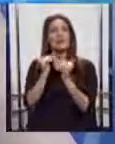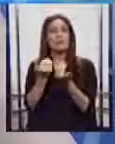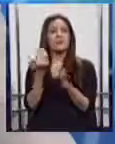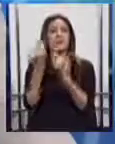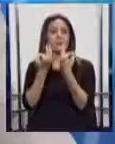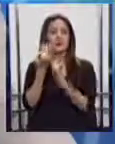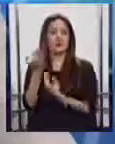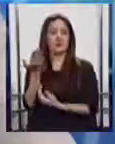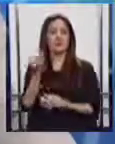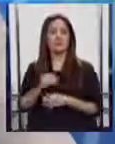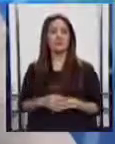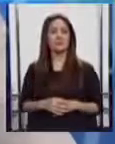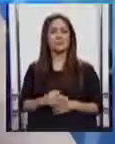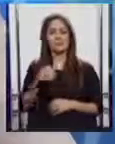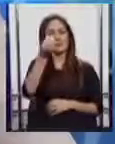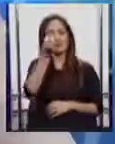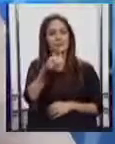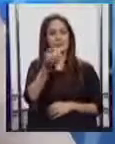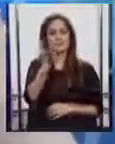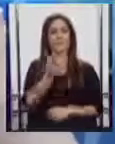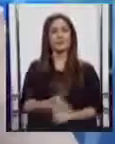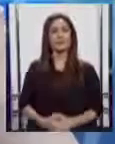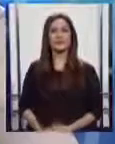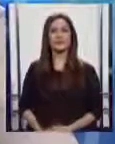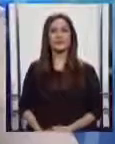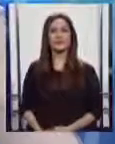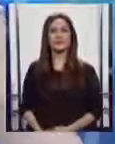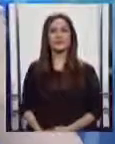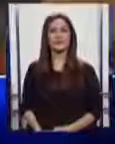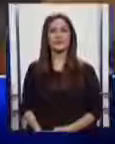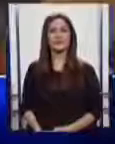informe. Adelante, Fabricio, buenos días.